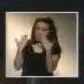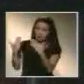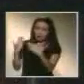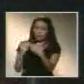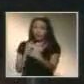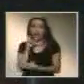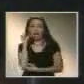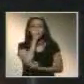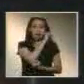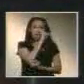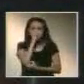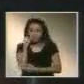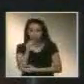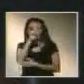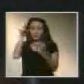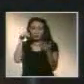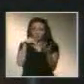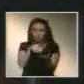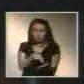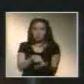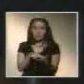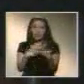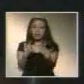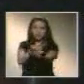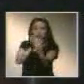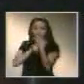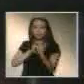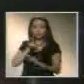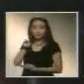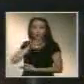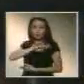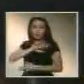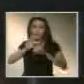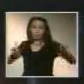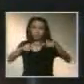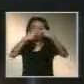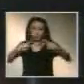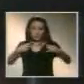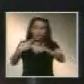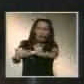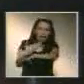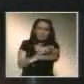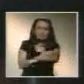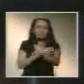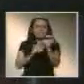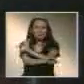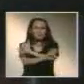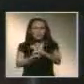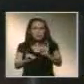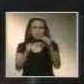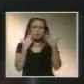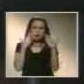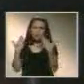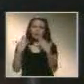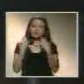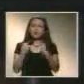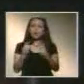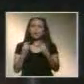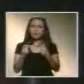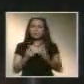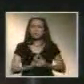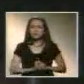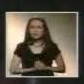espectáculo nacional con su música. Nosotros antes de cerrar vamos a echar un vistazo a cómo está la situación,